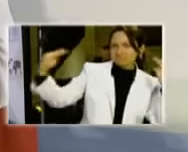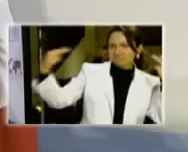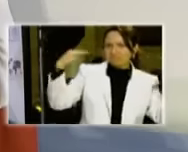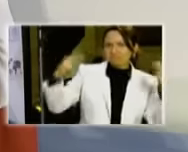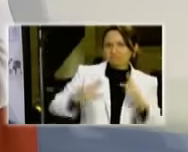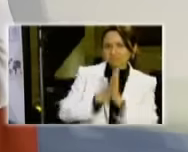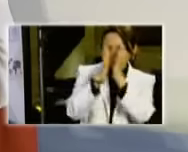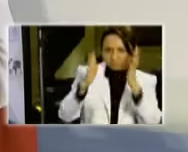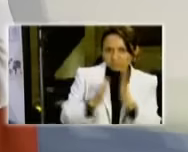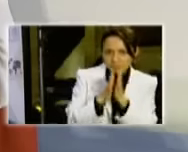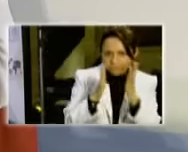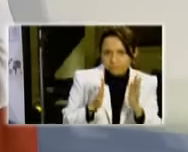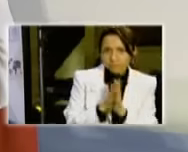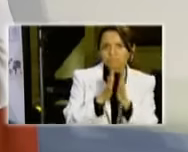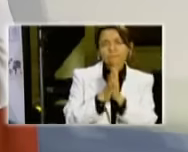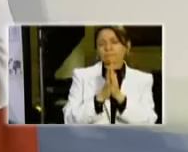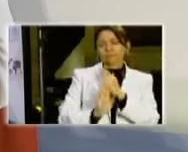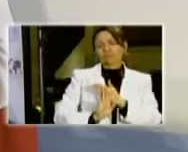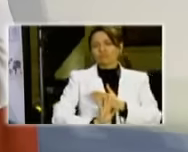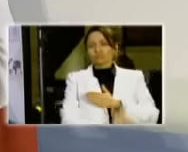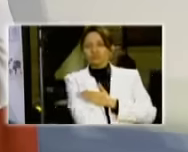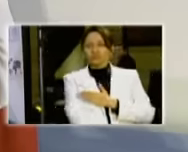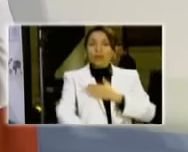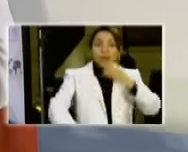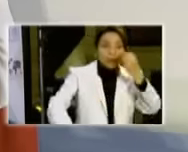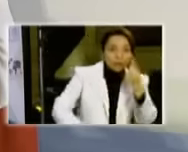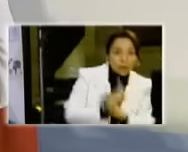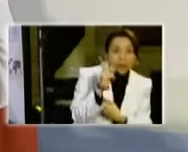vernos arrastrados a conflictos similares a los que se